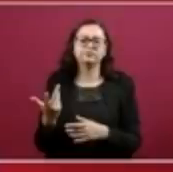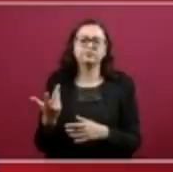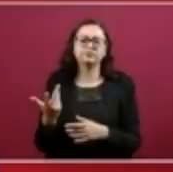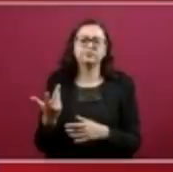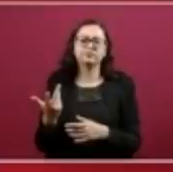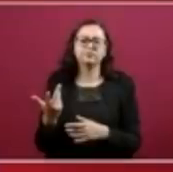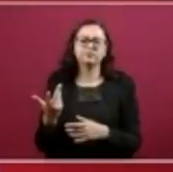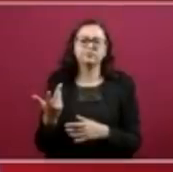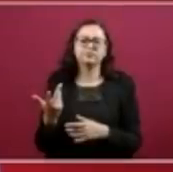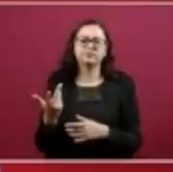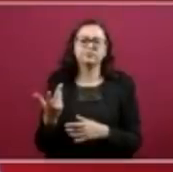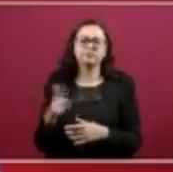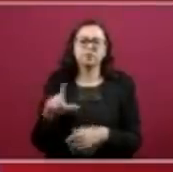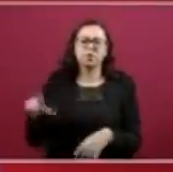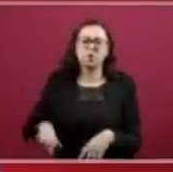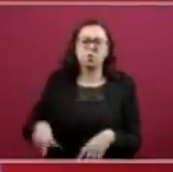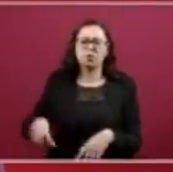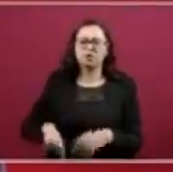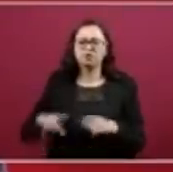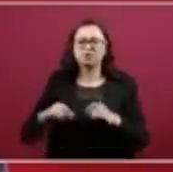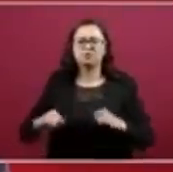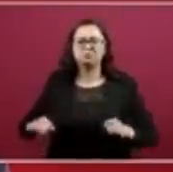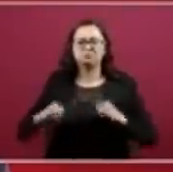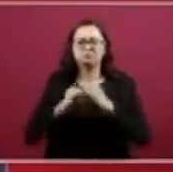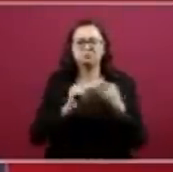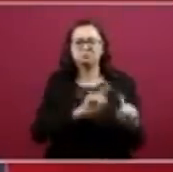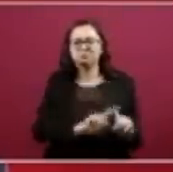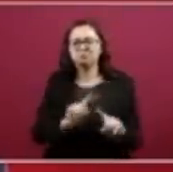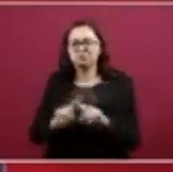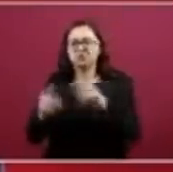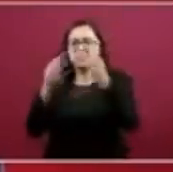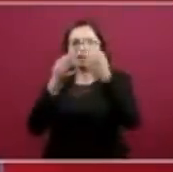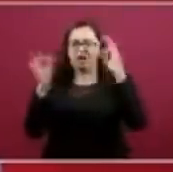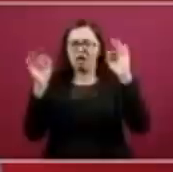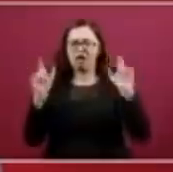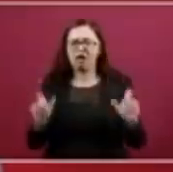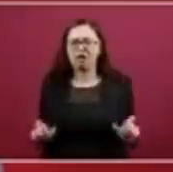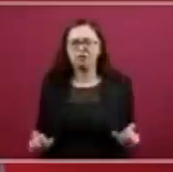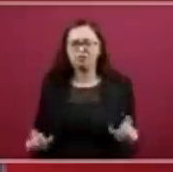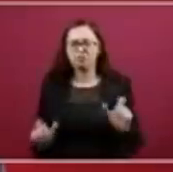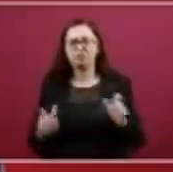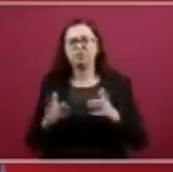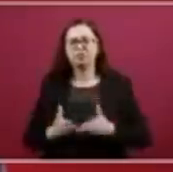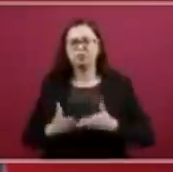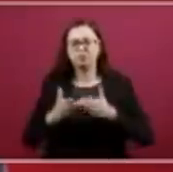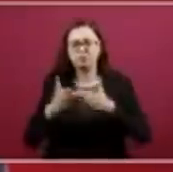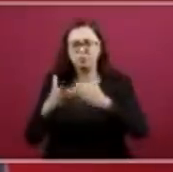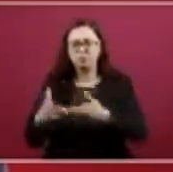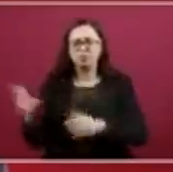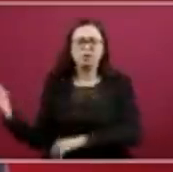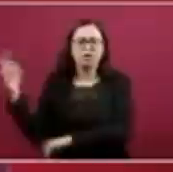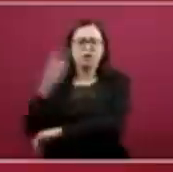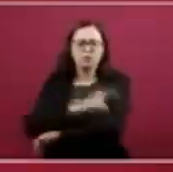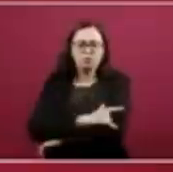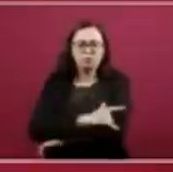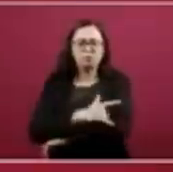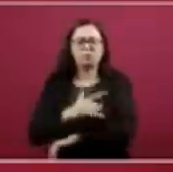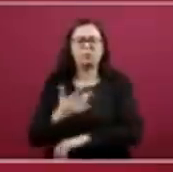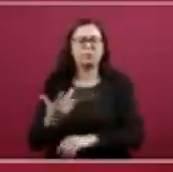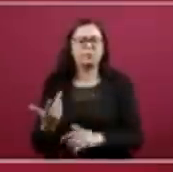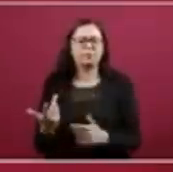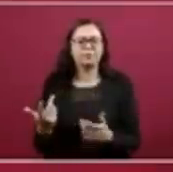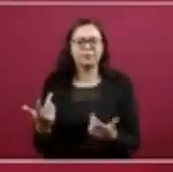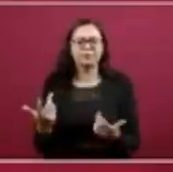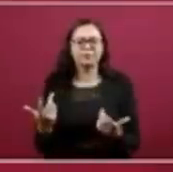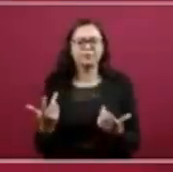las dependencias del gobierno, aduanas, puertos, aeropuertos. Estamos